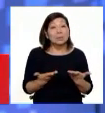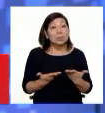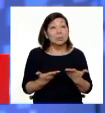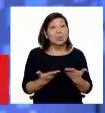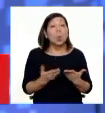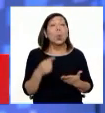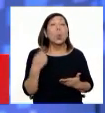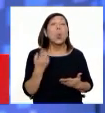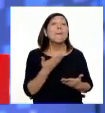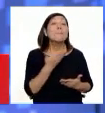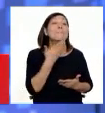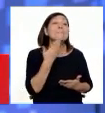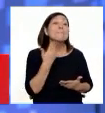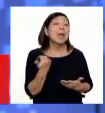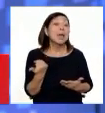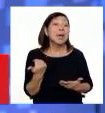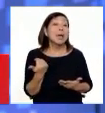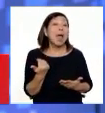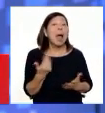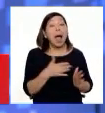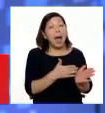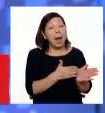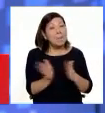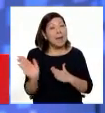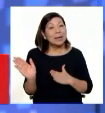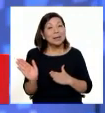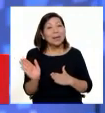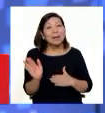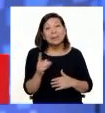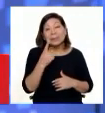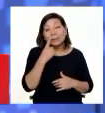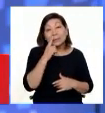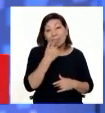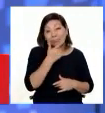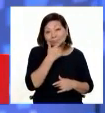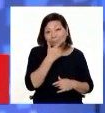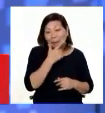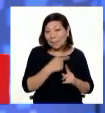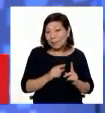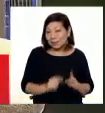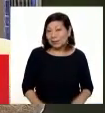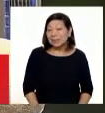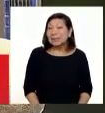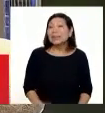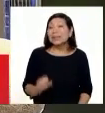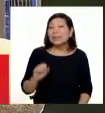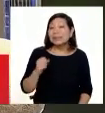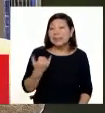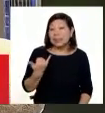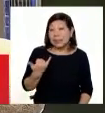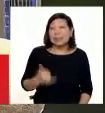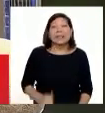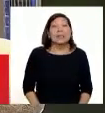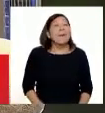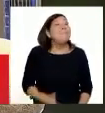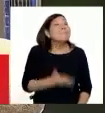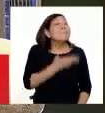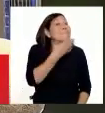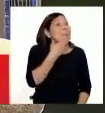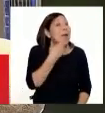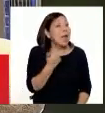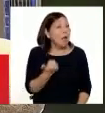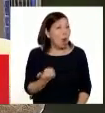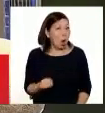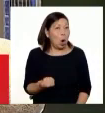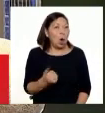en jugo? Además de la maracuyá, que sí sabemos que le agregamos el agua, como ya lo habíamos dicho. Sí, en este caso lo ideal es,